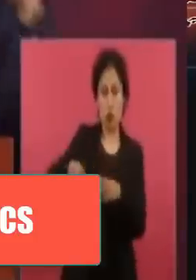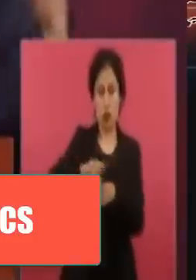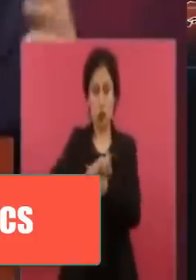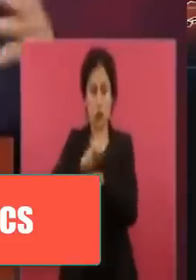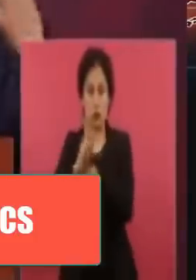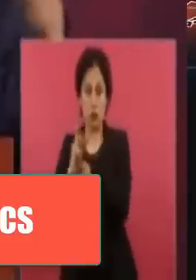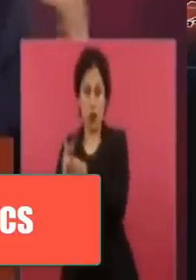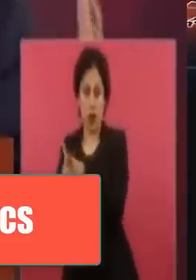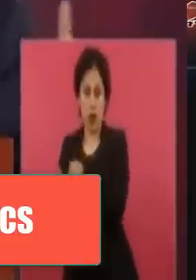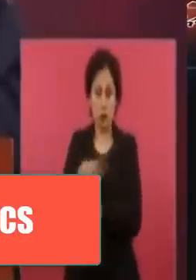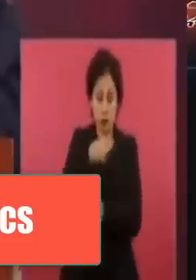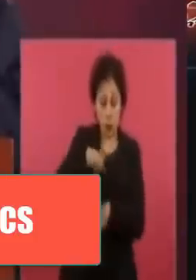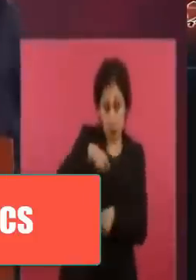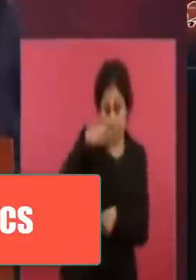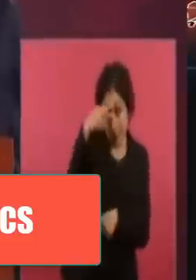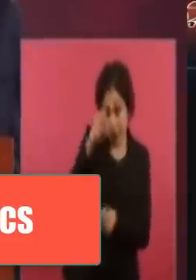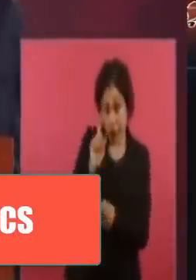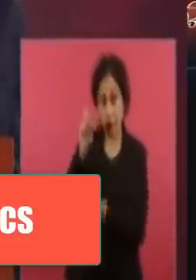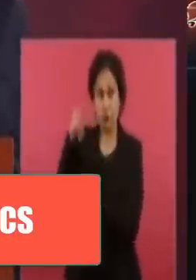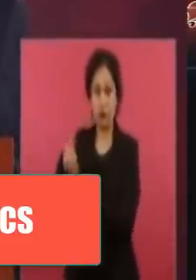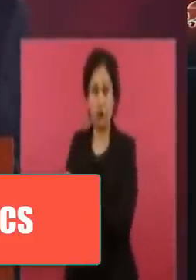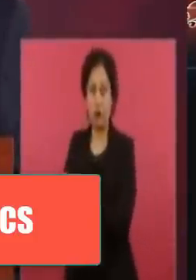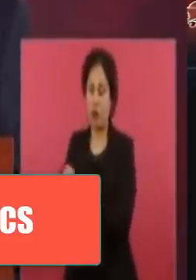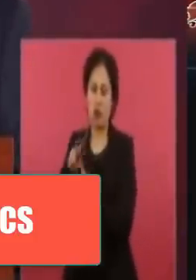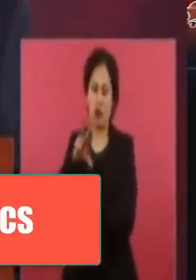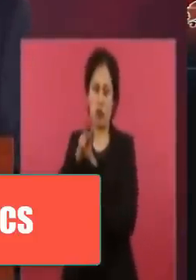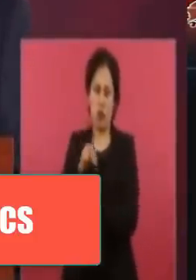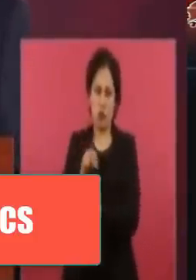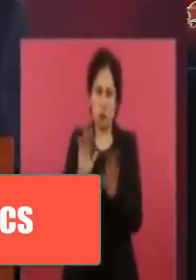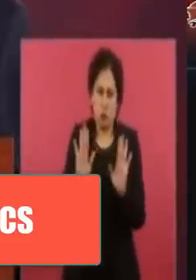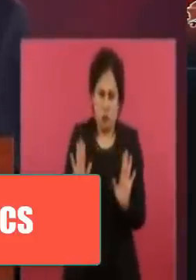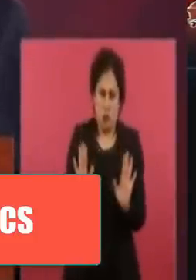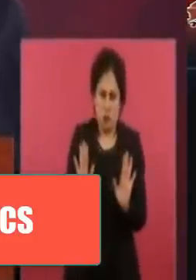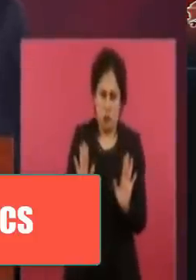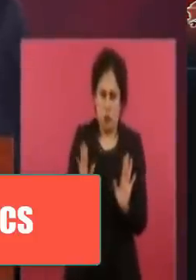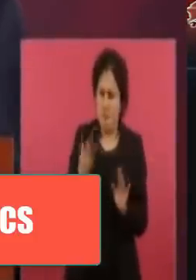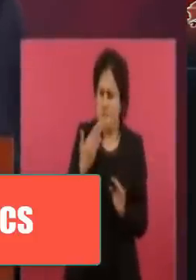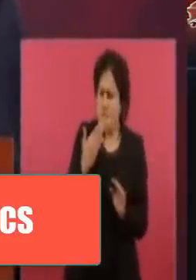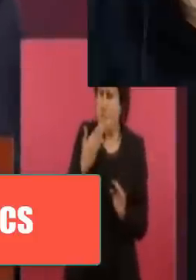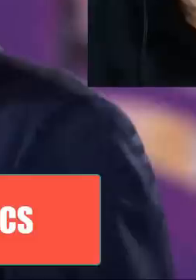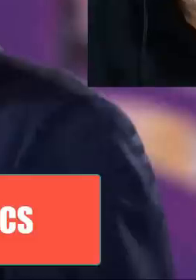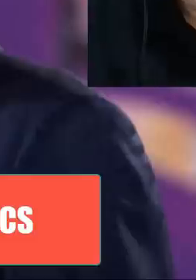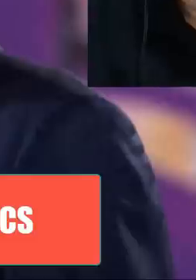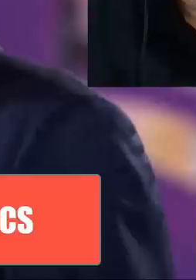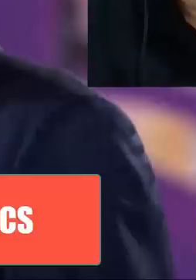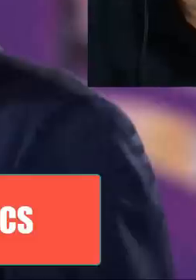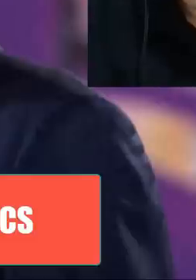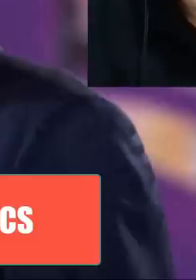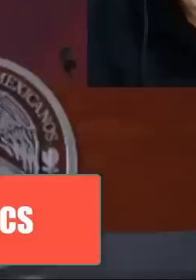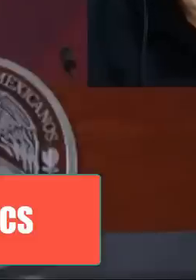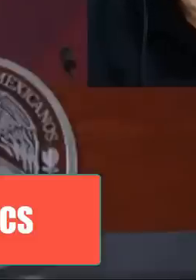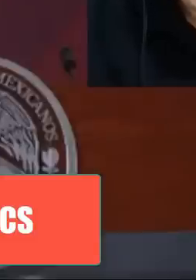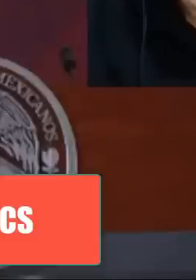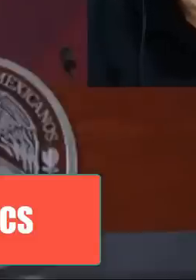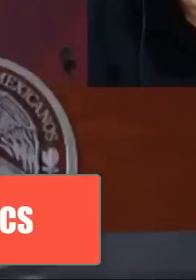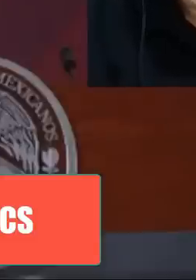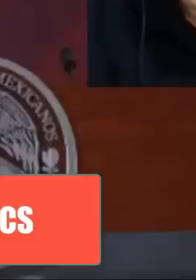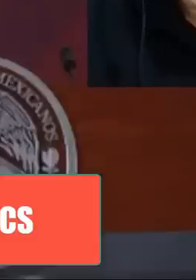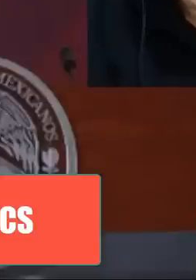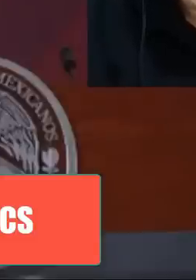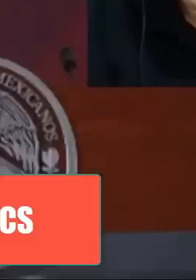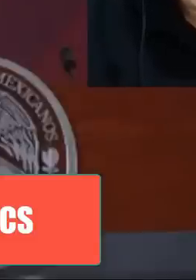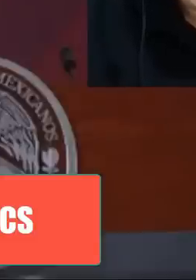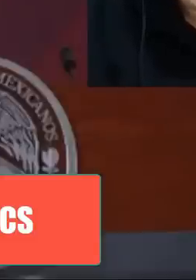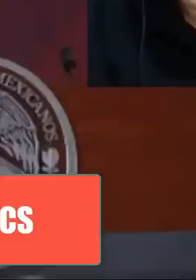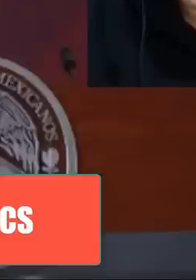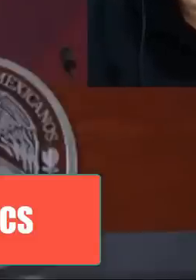luego celebramos, ¿no?, que lo hagan otros países. Según López Obrador, ha dicho a